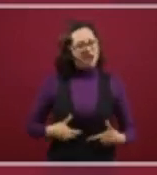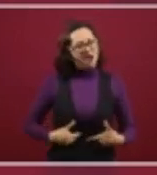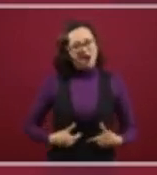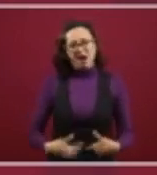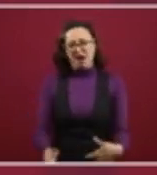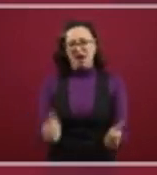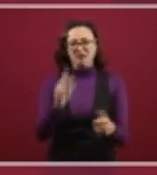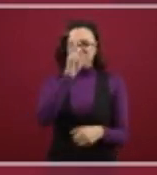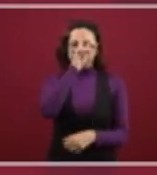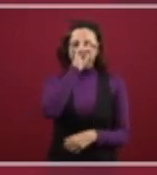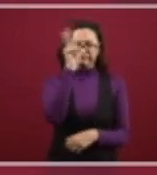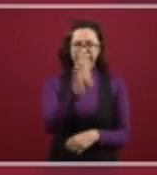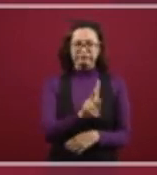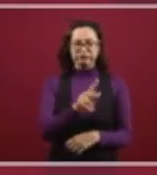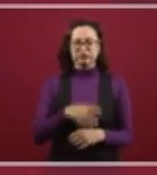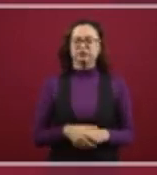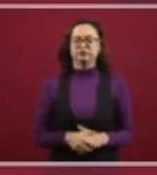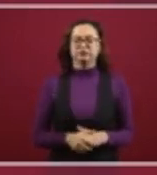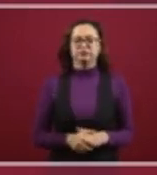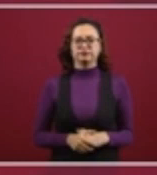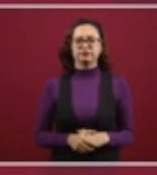desnutrición.